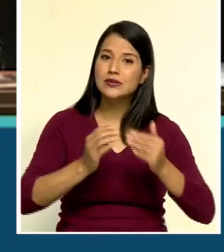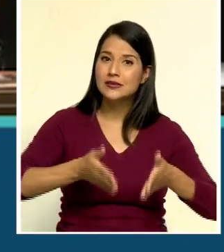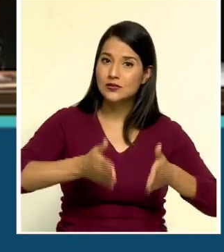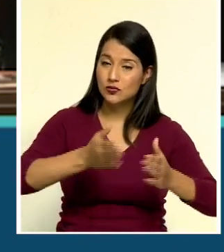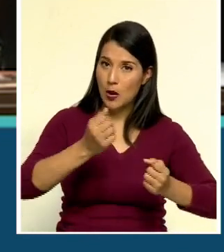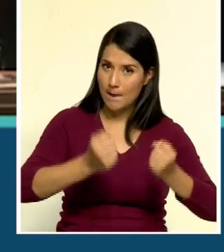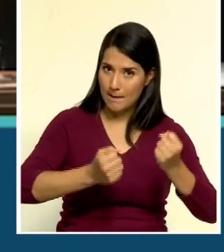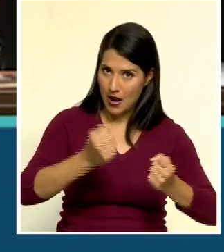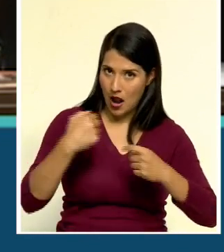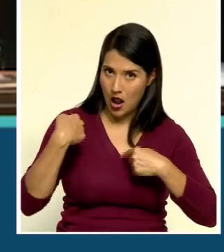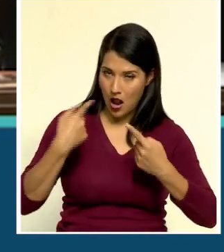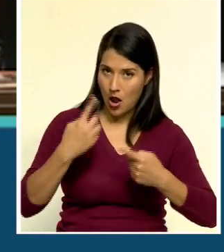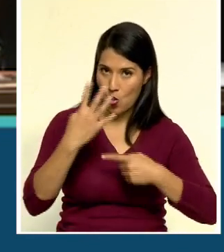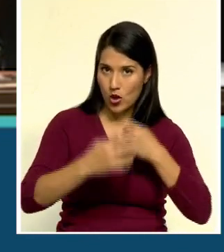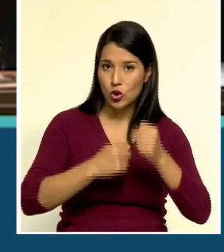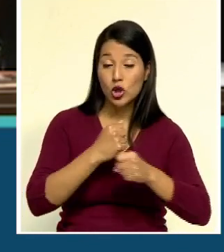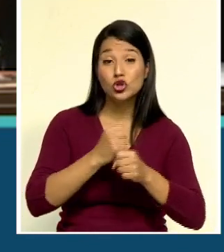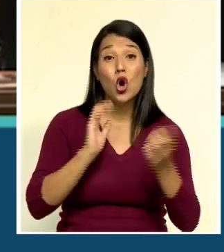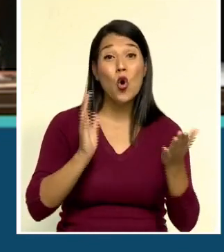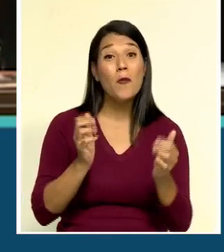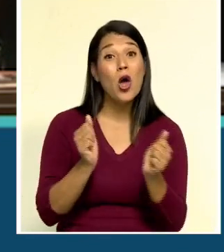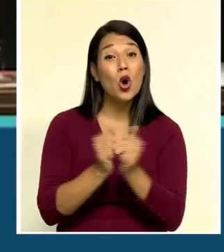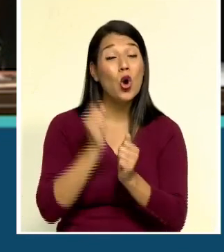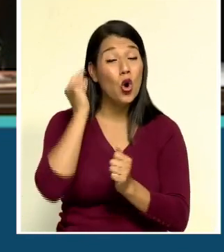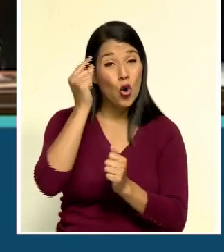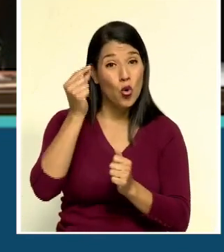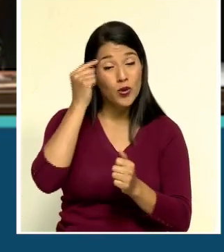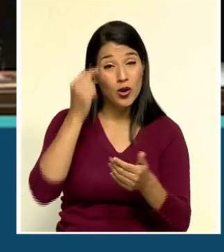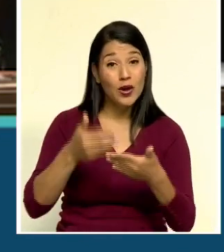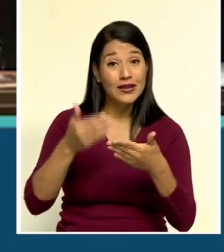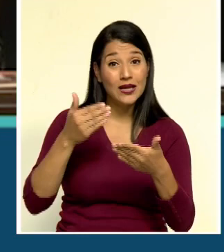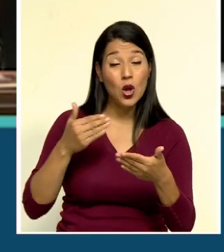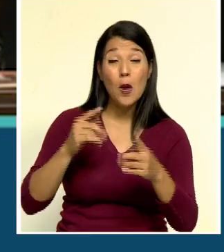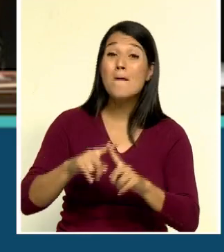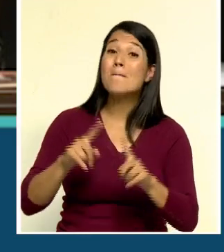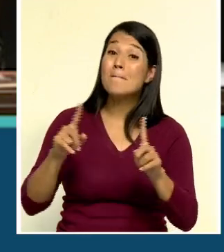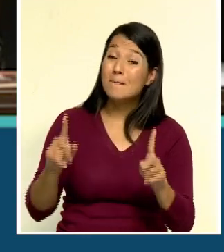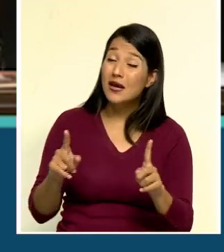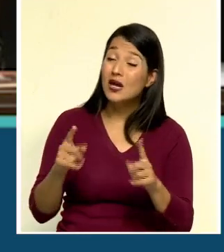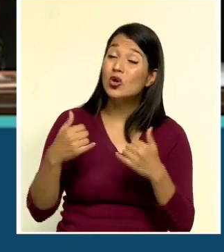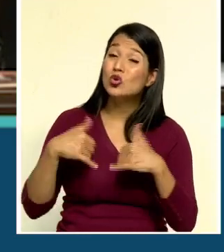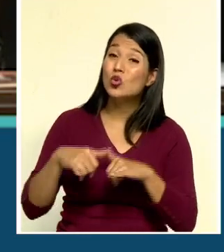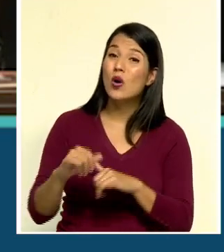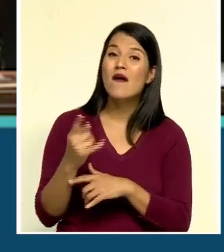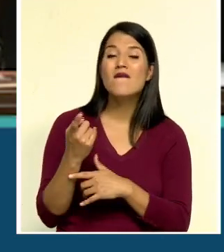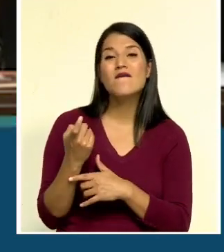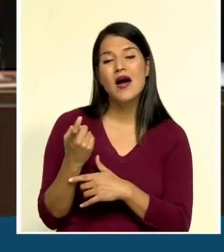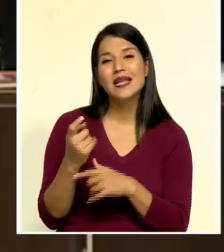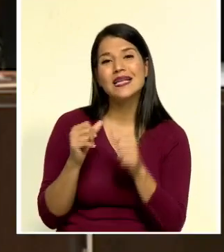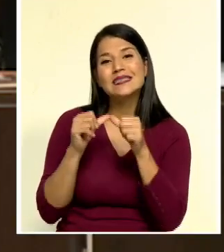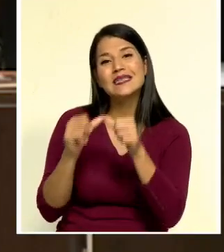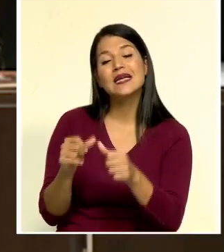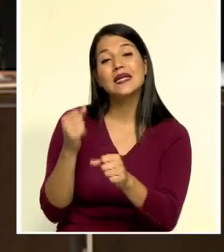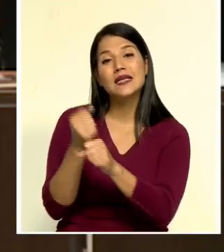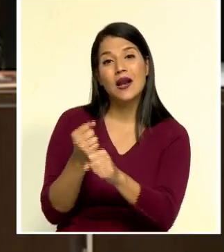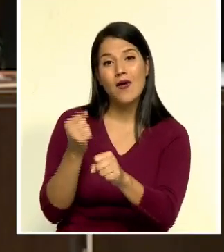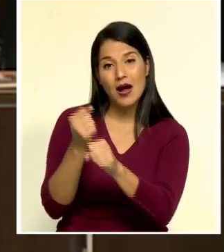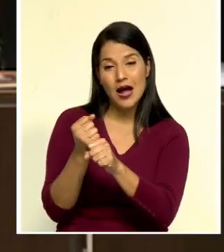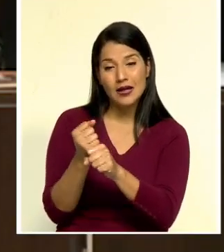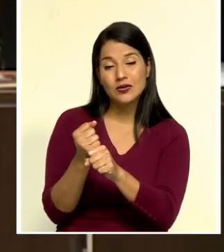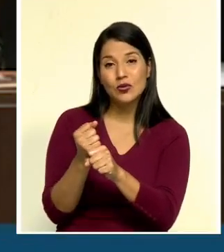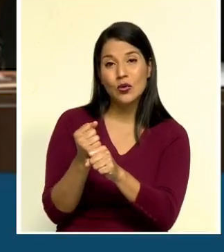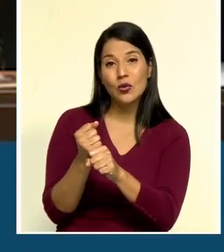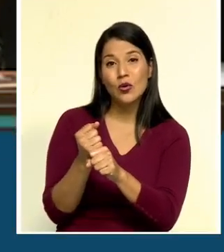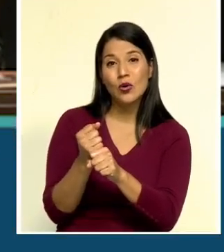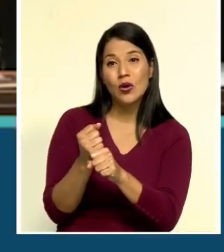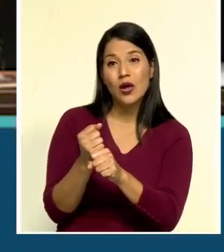años respecto a las administraciones anteriores, también es cierto que nos hace falta seguir trabajando al menos